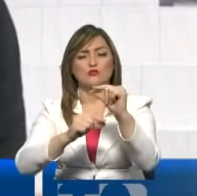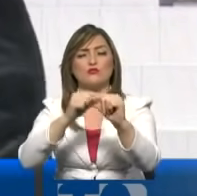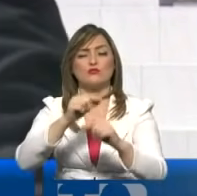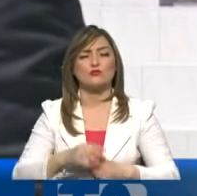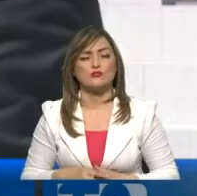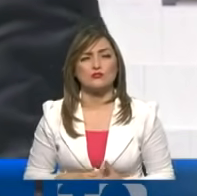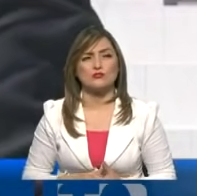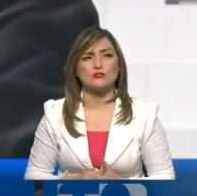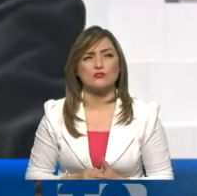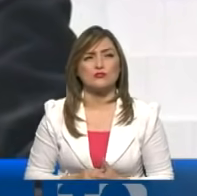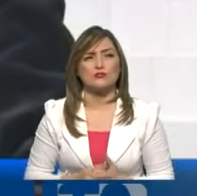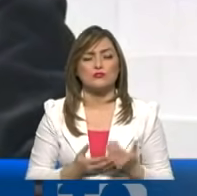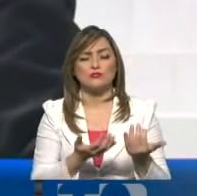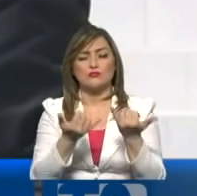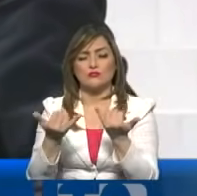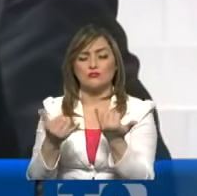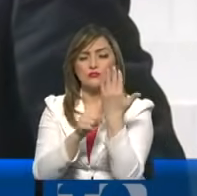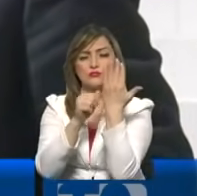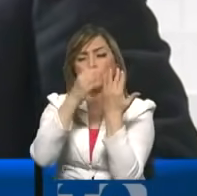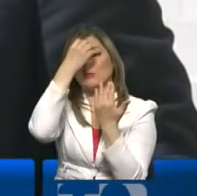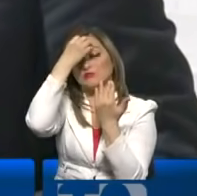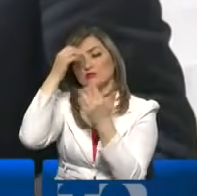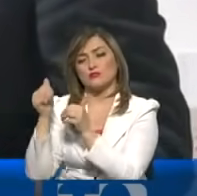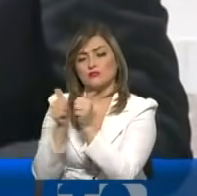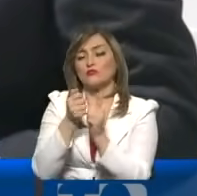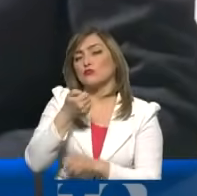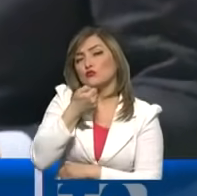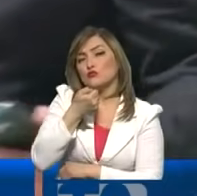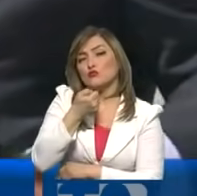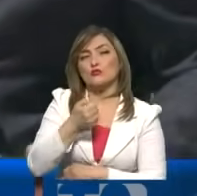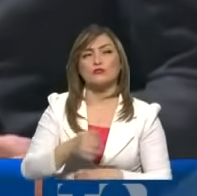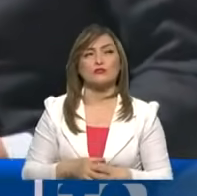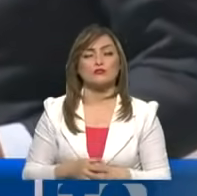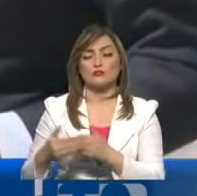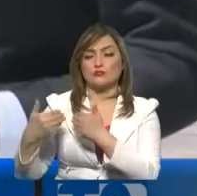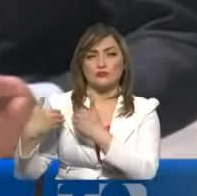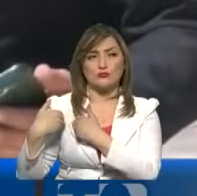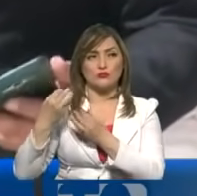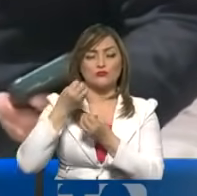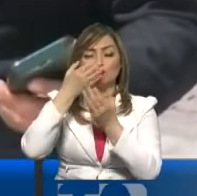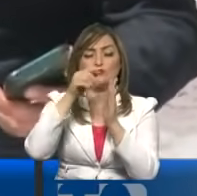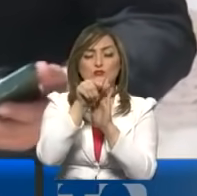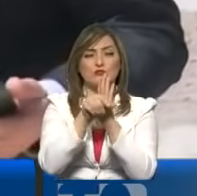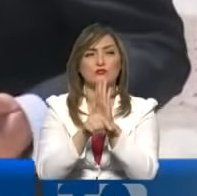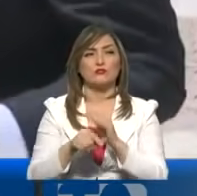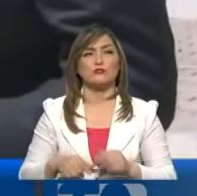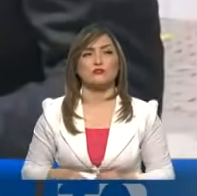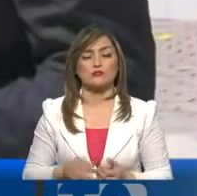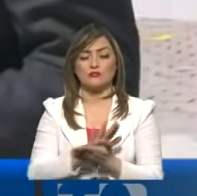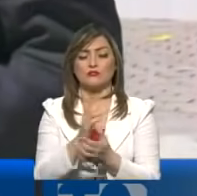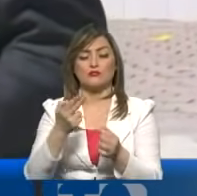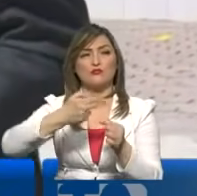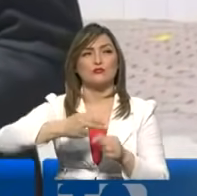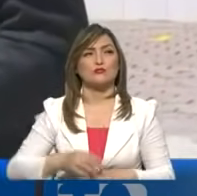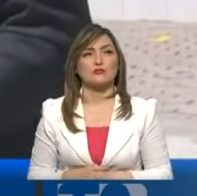mismo nos acompaña la señora ministra de Educación, María Brown, que fue la encargada de anunciar detalles de este regreso a clases. Señora